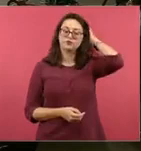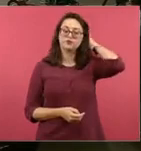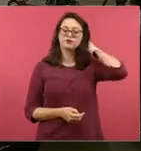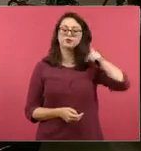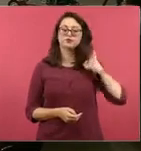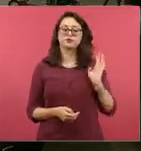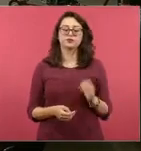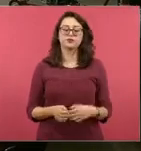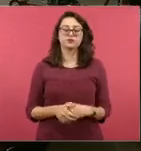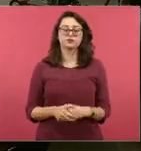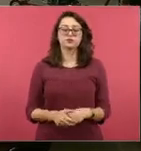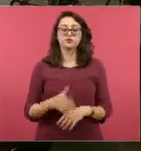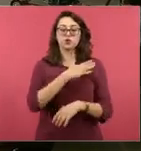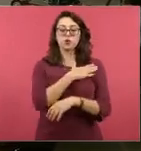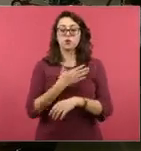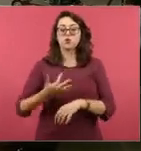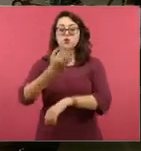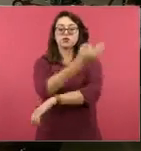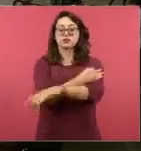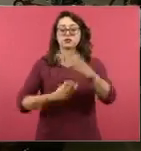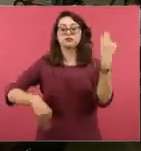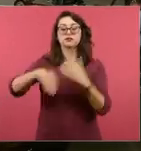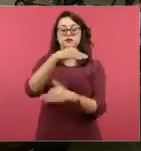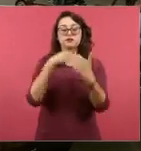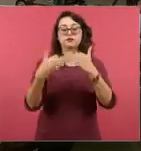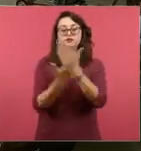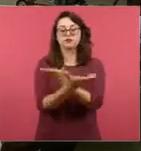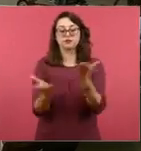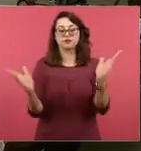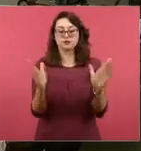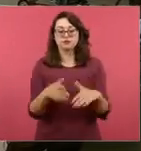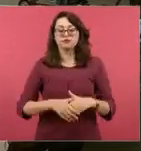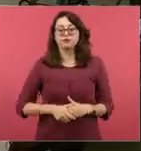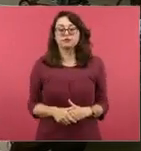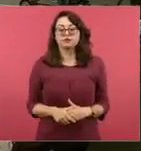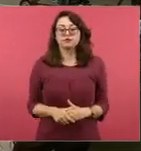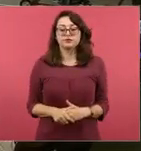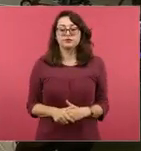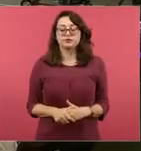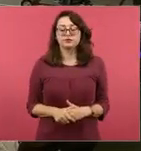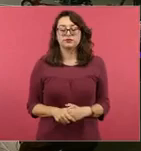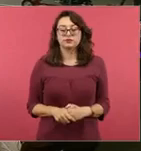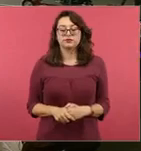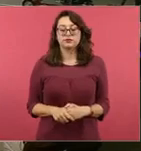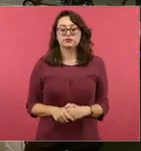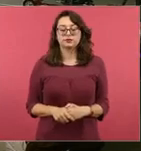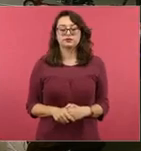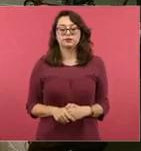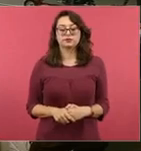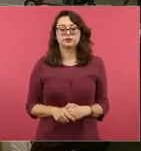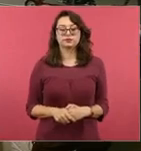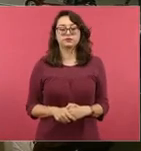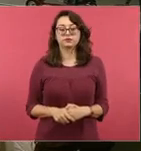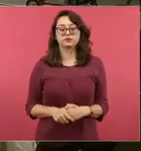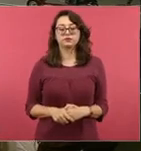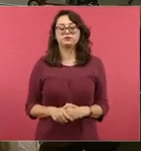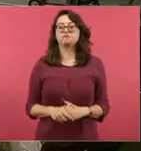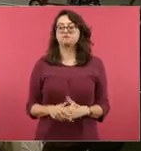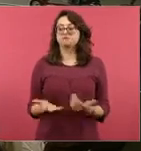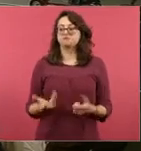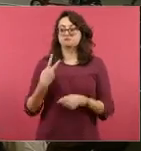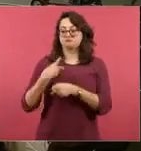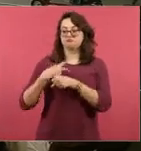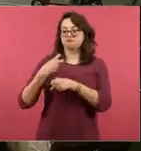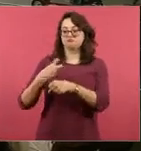Muy buenas tardes a cada uno de ustedes. Antes que nada, agradezco la invitación y me siento